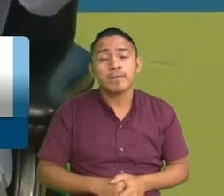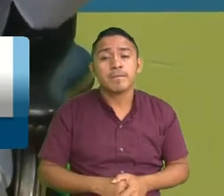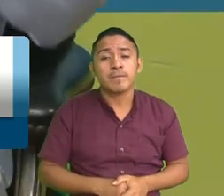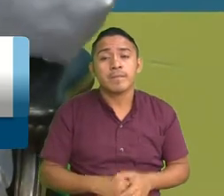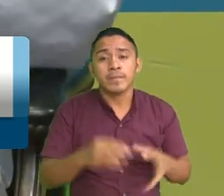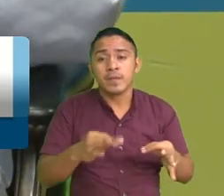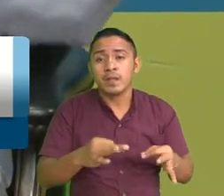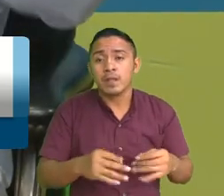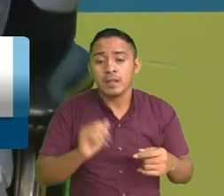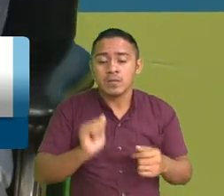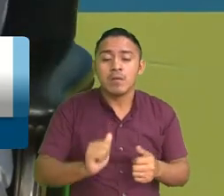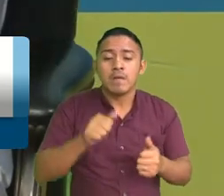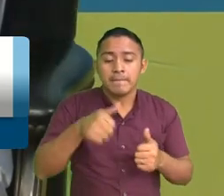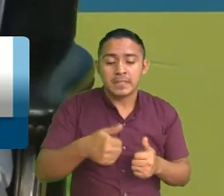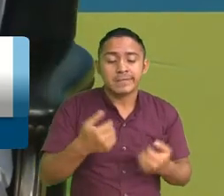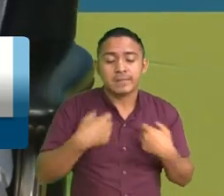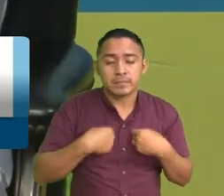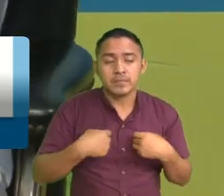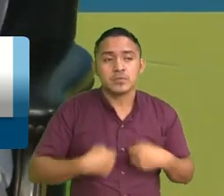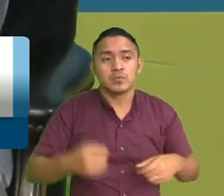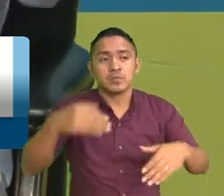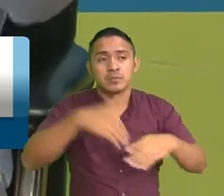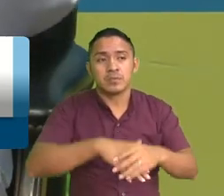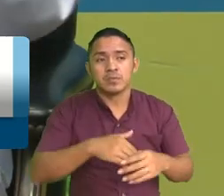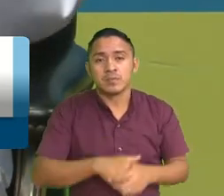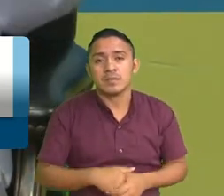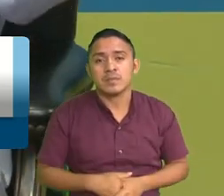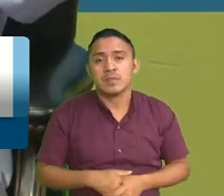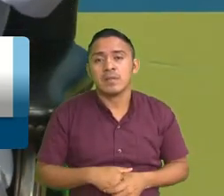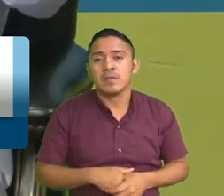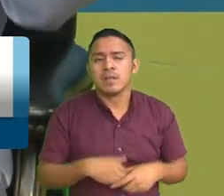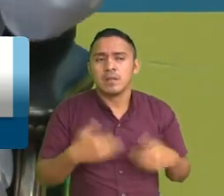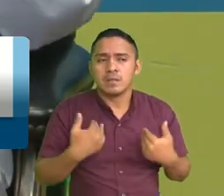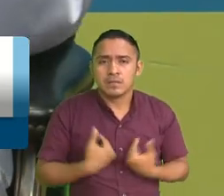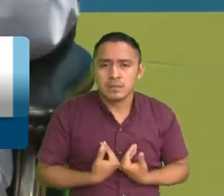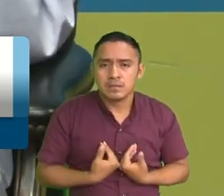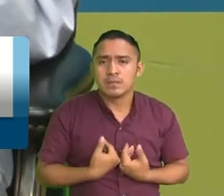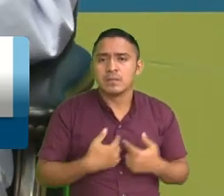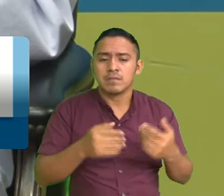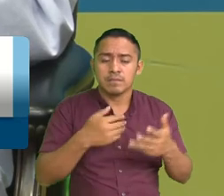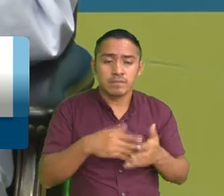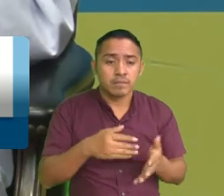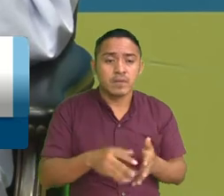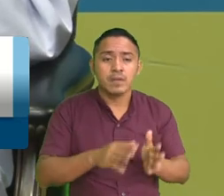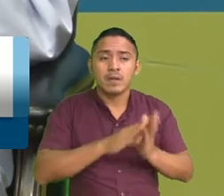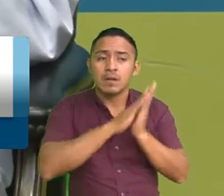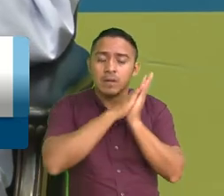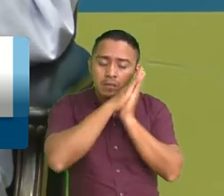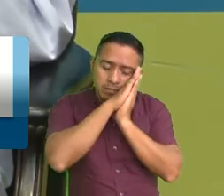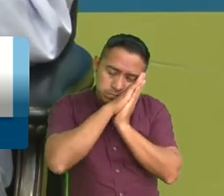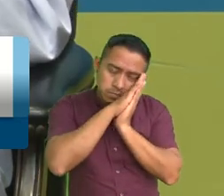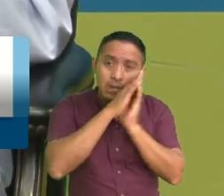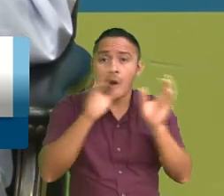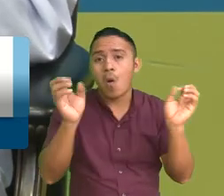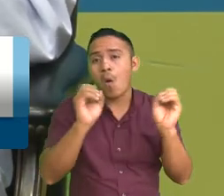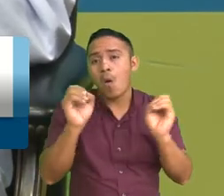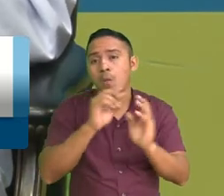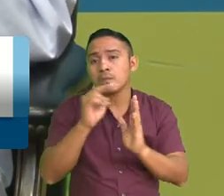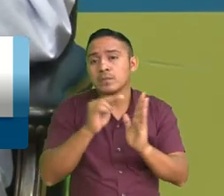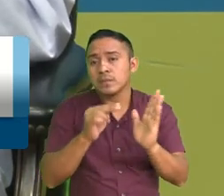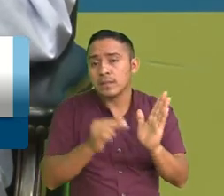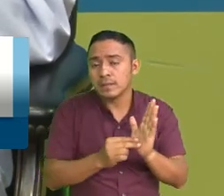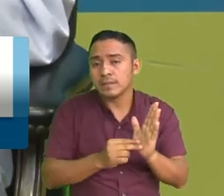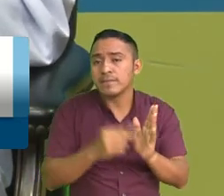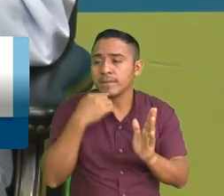tu mochila del día siguiente. Y cansa, eso cansa. Entonces sí, te vas a dormir tranquilo, con calma. O leer también.